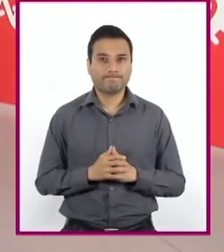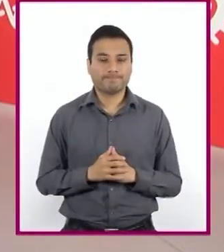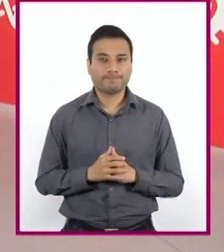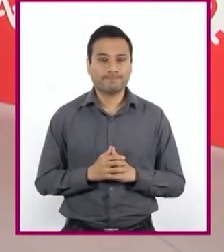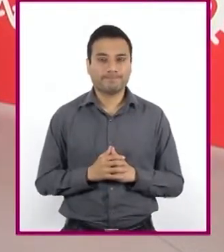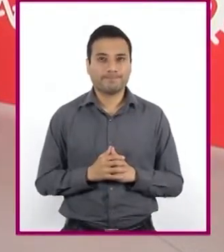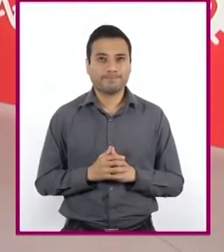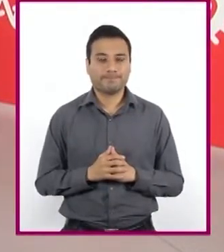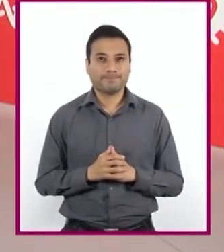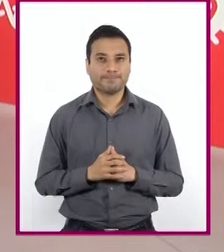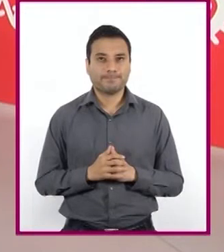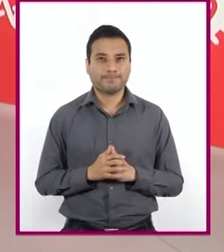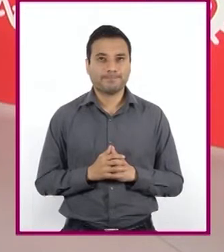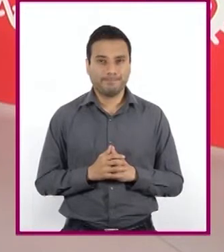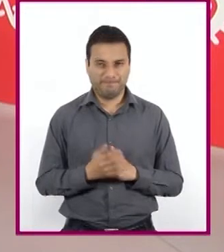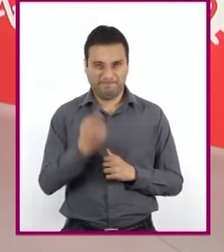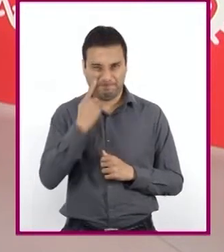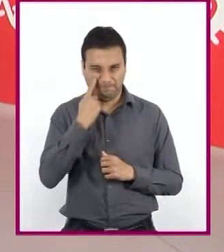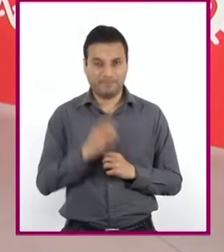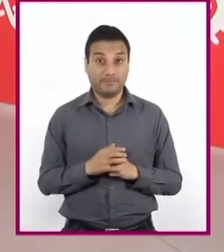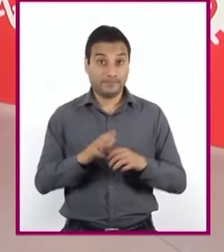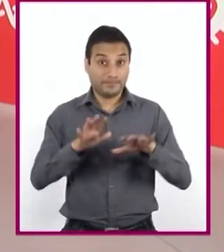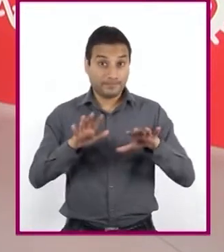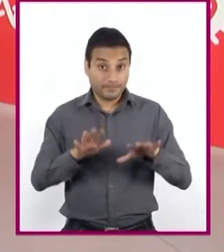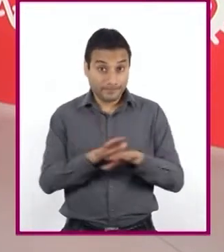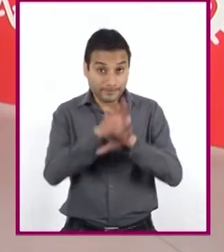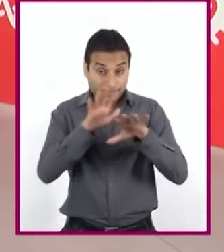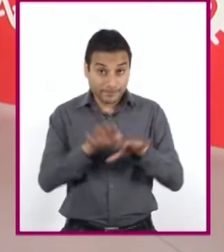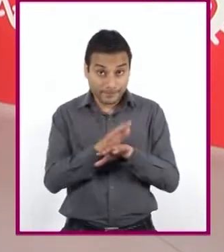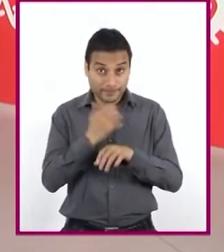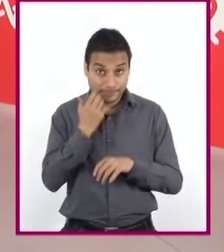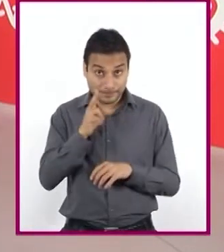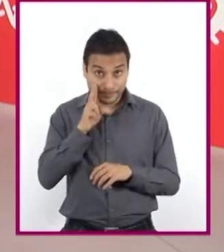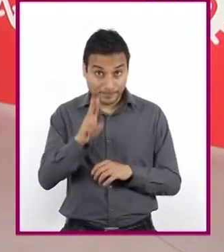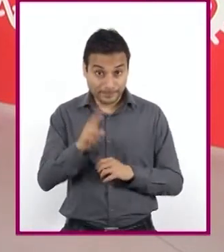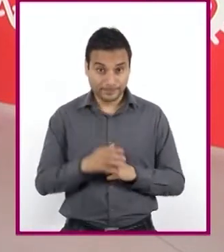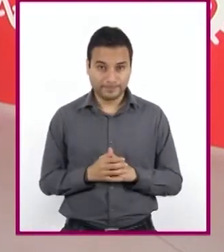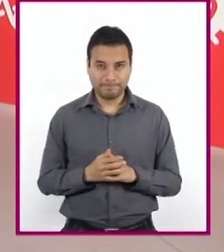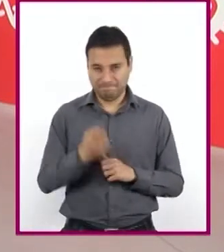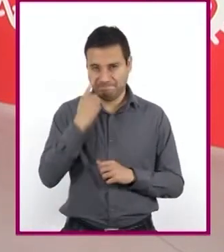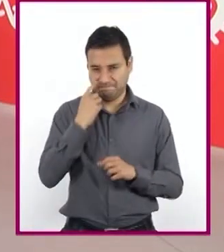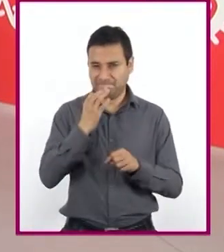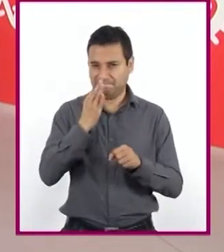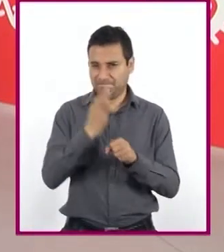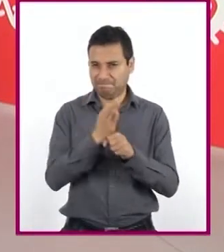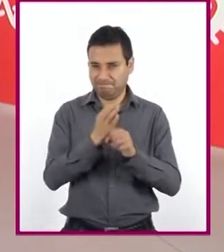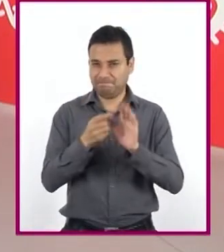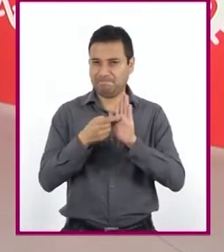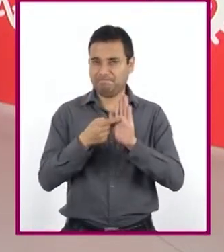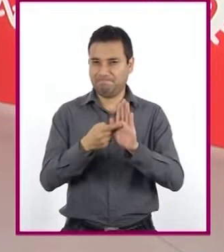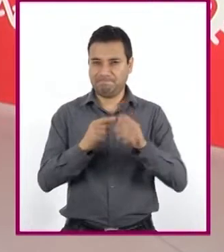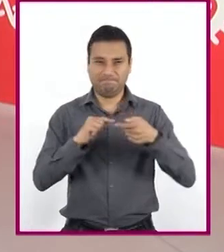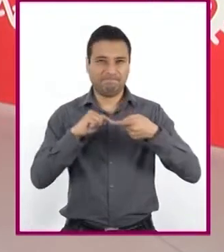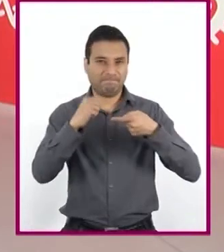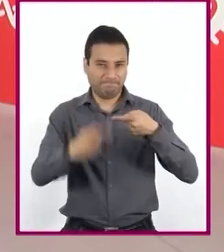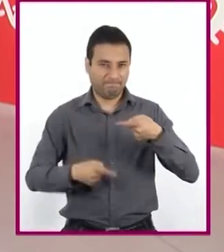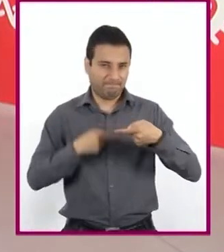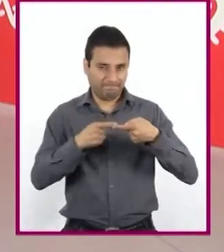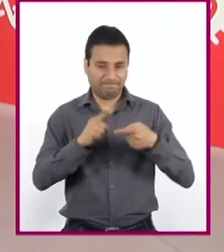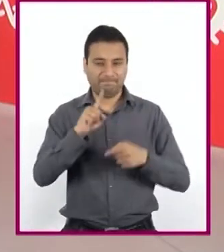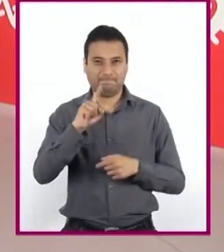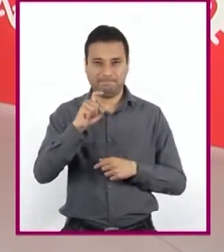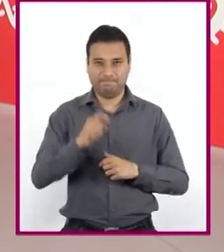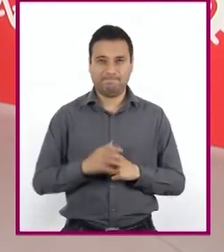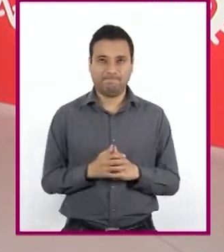poder observar estos diferentes cambios, representaremos el ciclo del agua en un frasco. Este